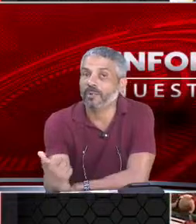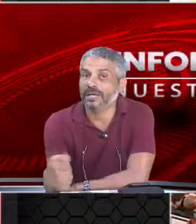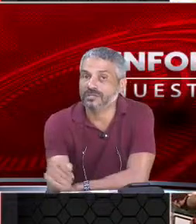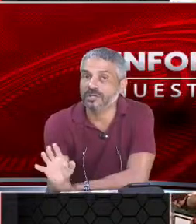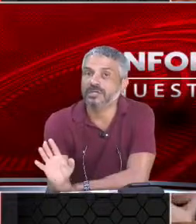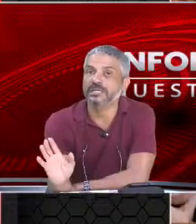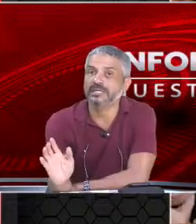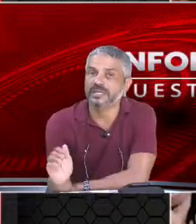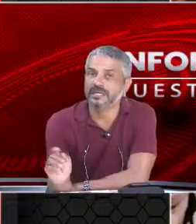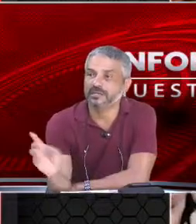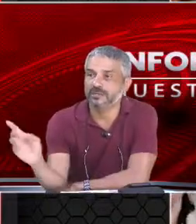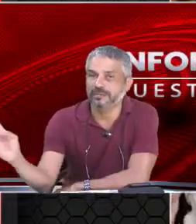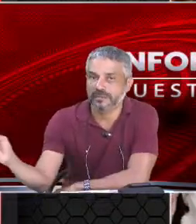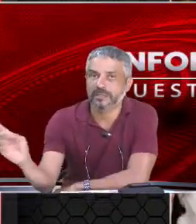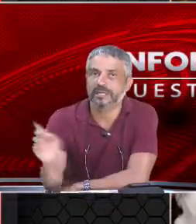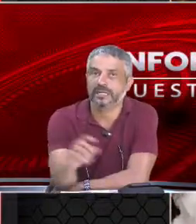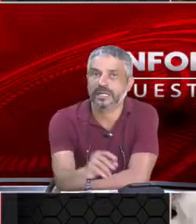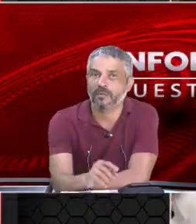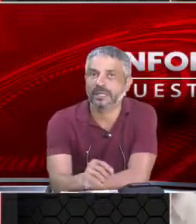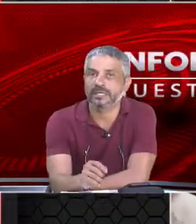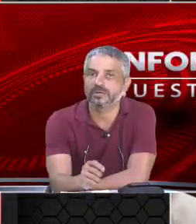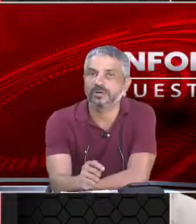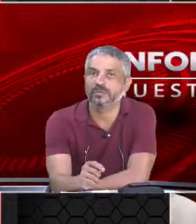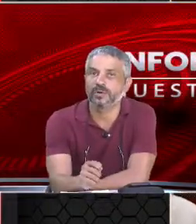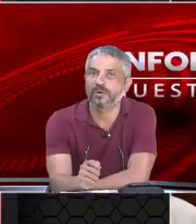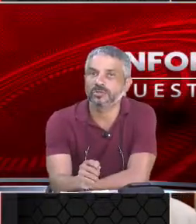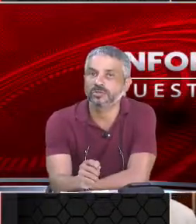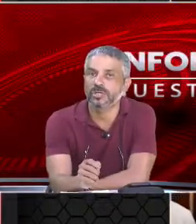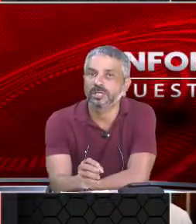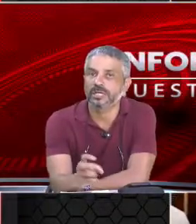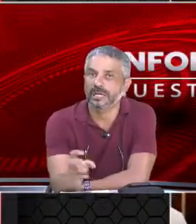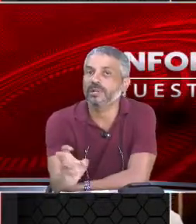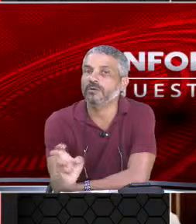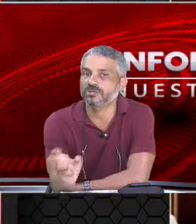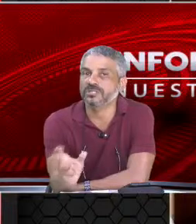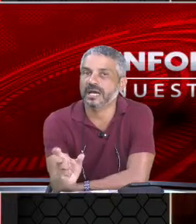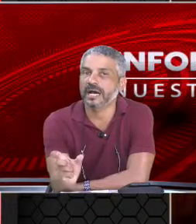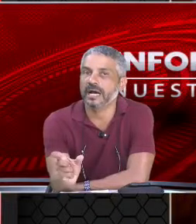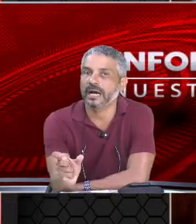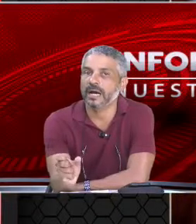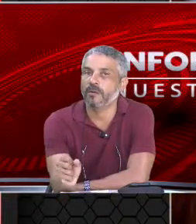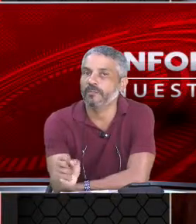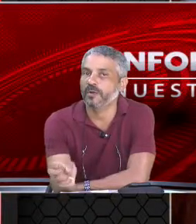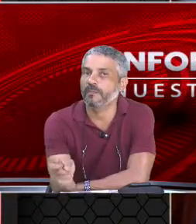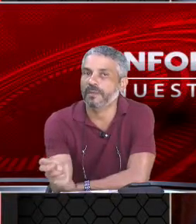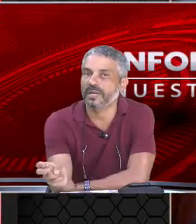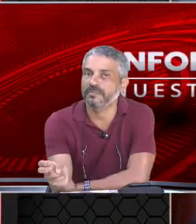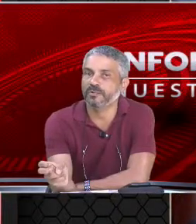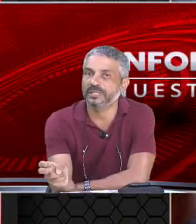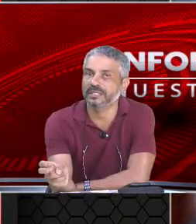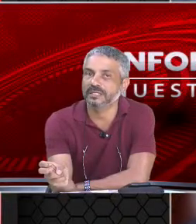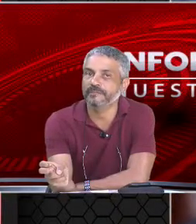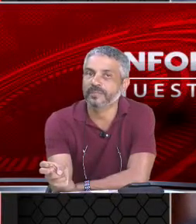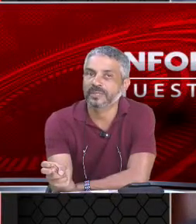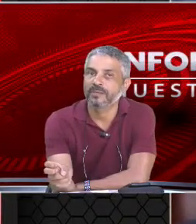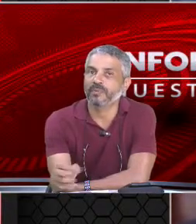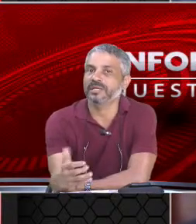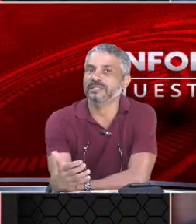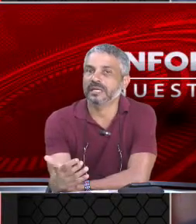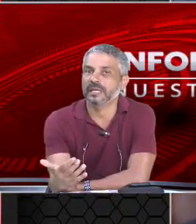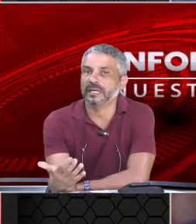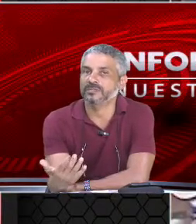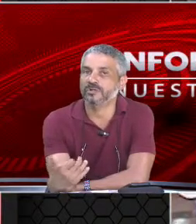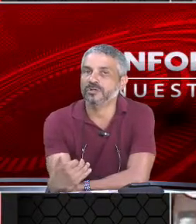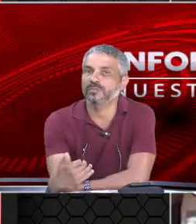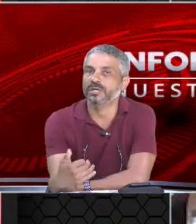esa depuración que se hizo, en la cual de todos modos, digamos, la justicia ha cumplido un papel importante,